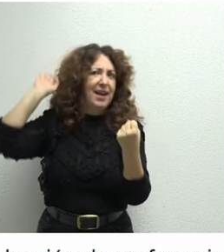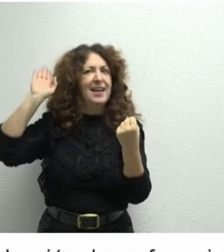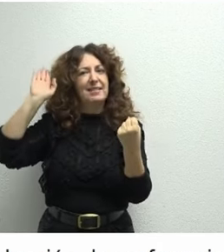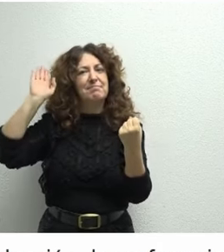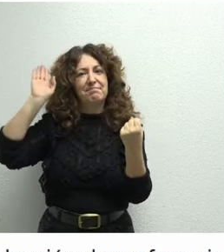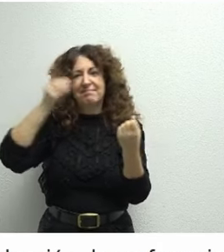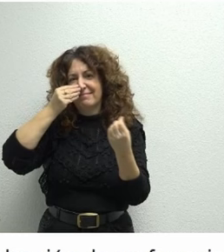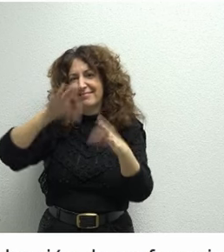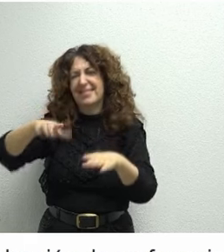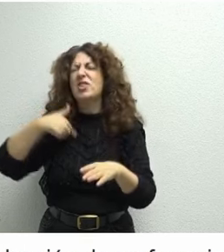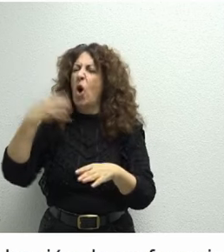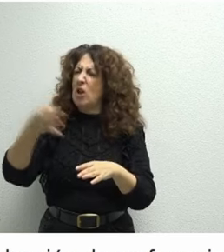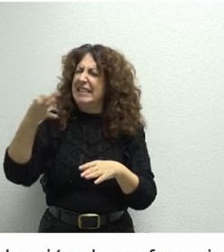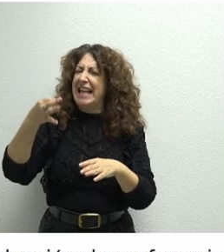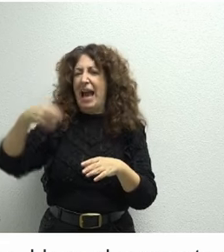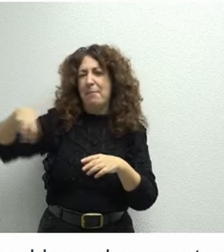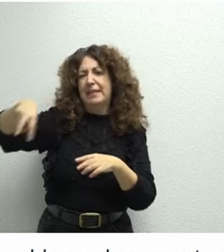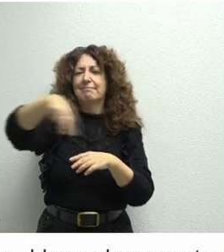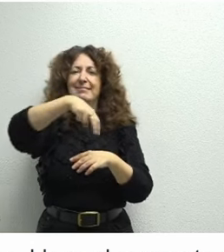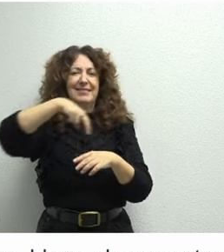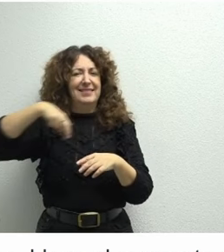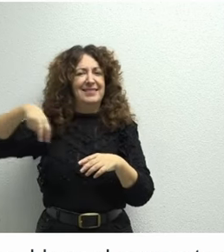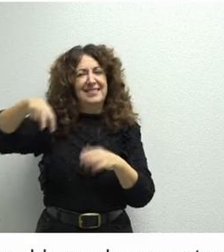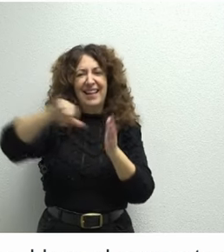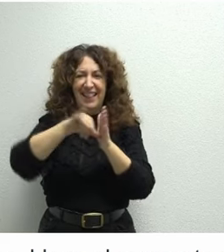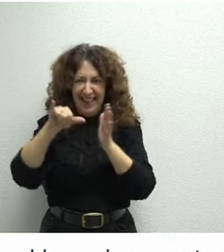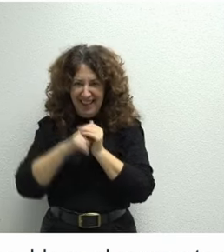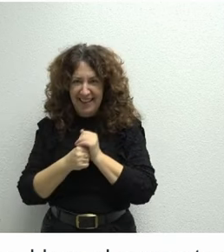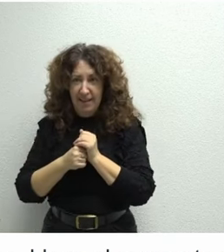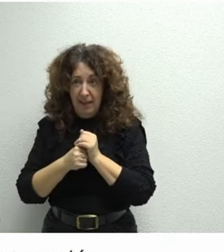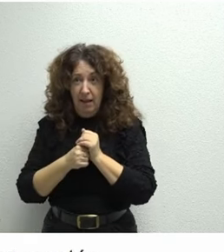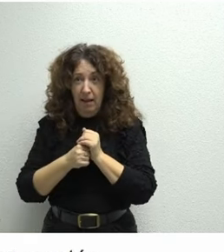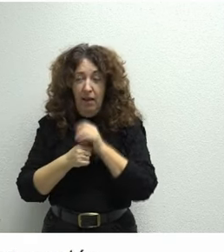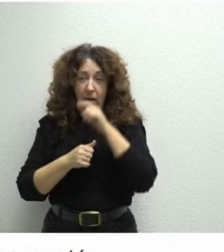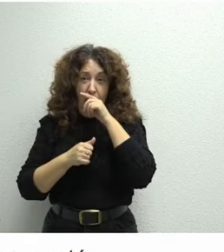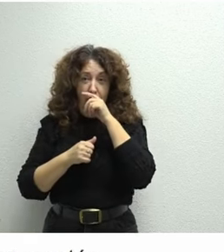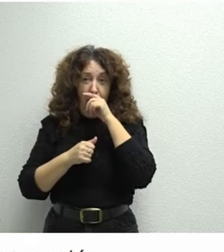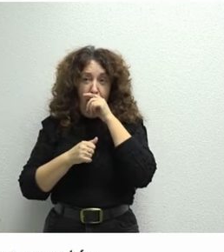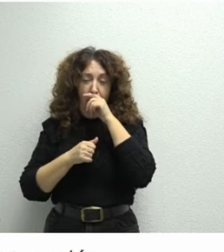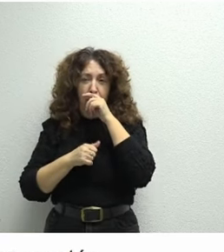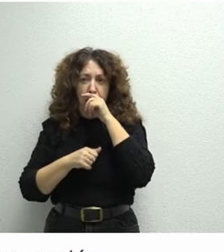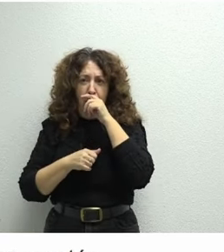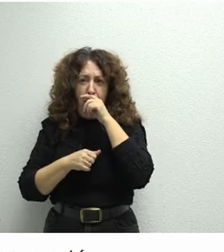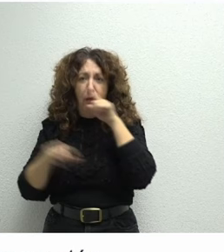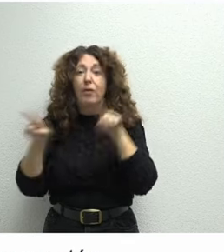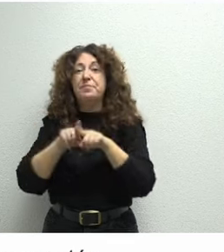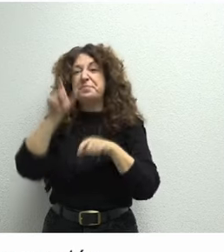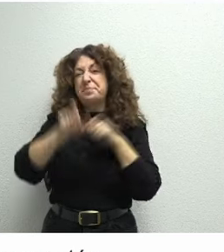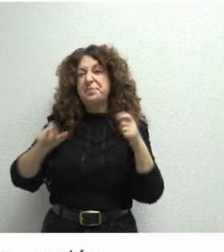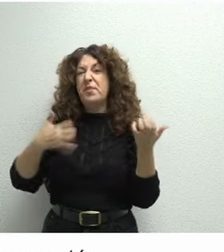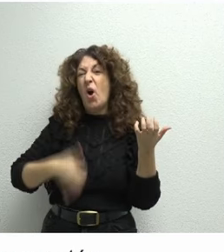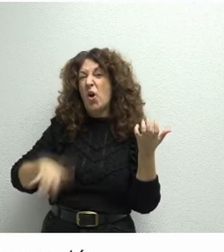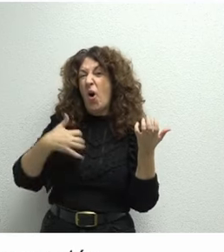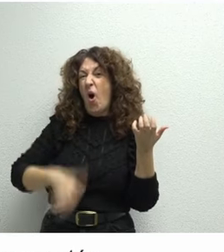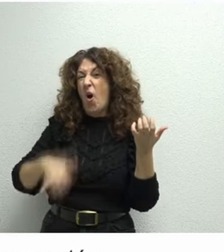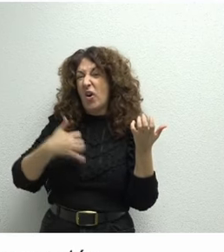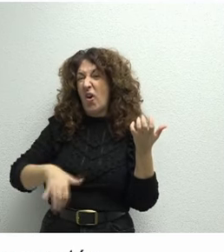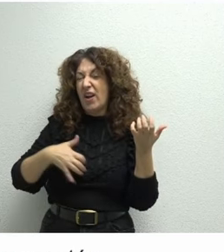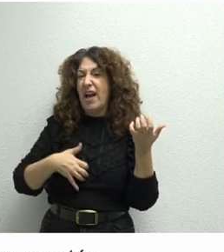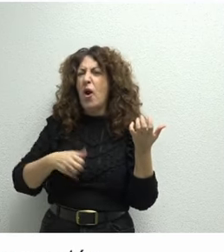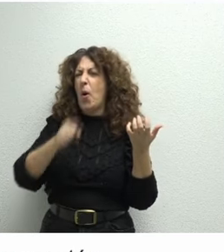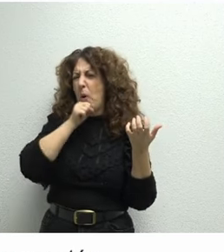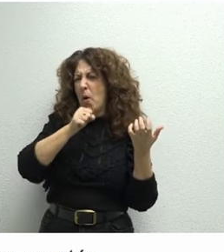siempre estaré por ahí no como no como los viejos roqueros que conocemos que están algunos